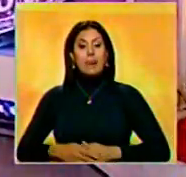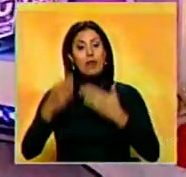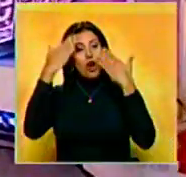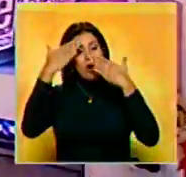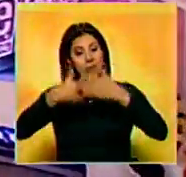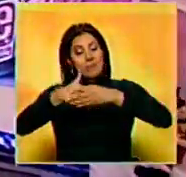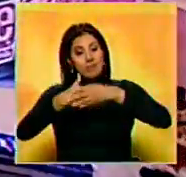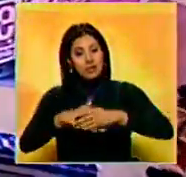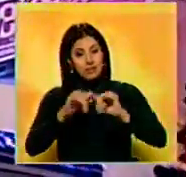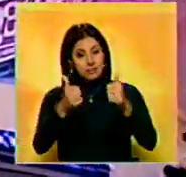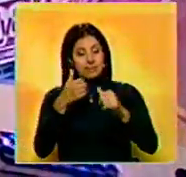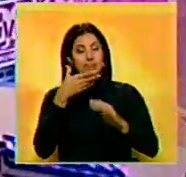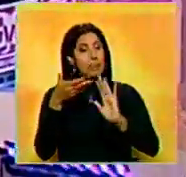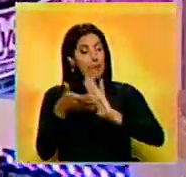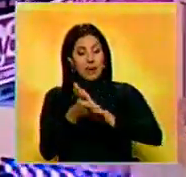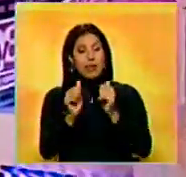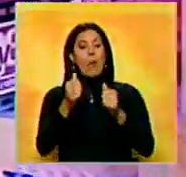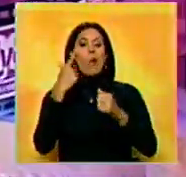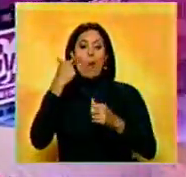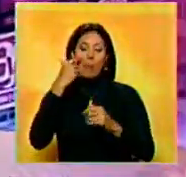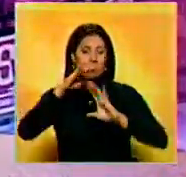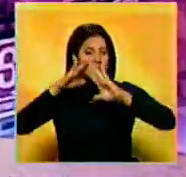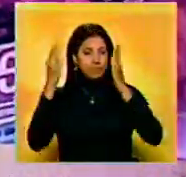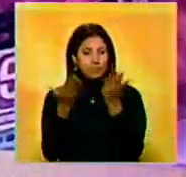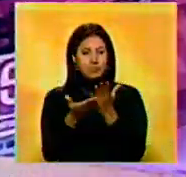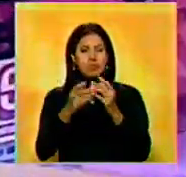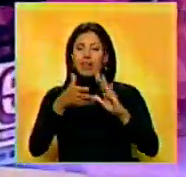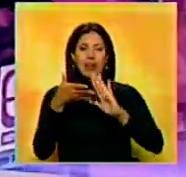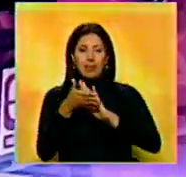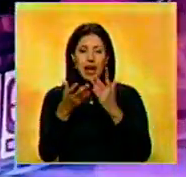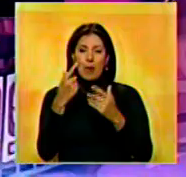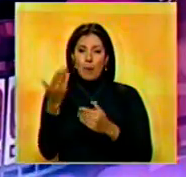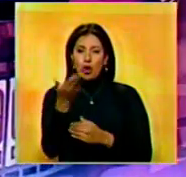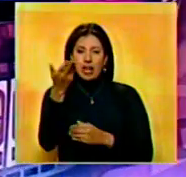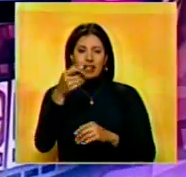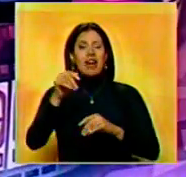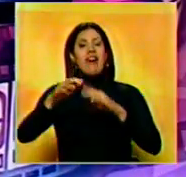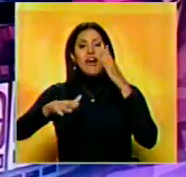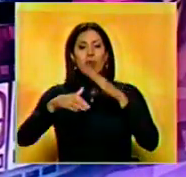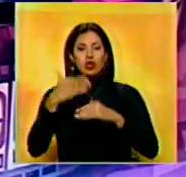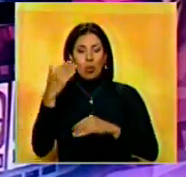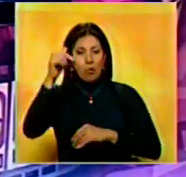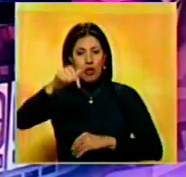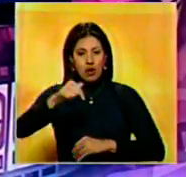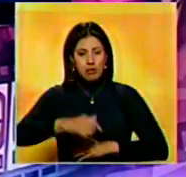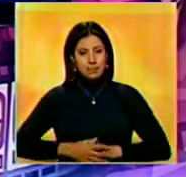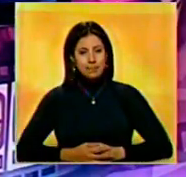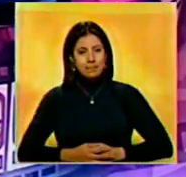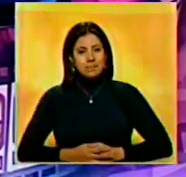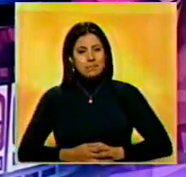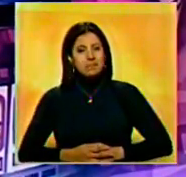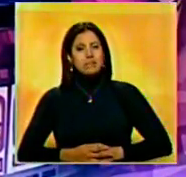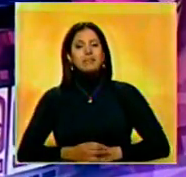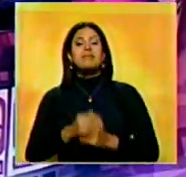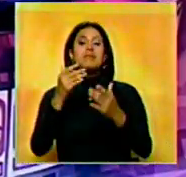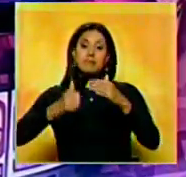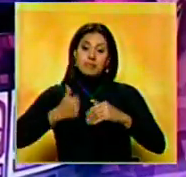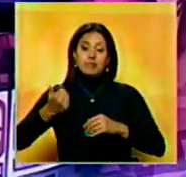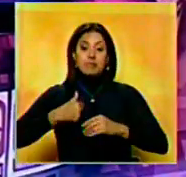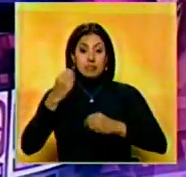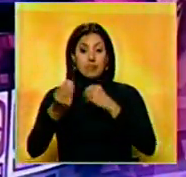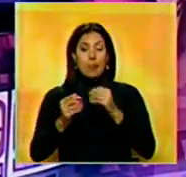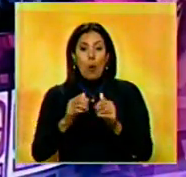Hola, hola, ¿qué tal amigos? Desde ya comenzamos nuestro recorrido por las noticias más relevantes del espectáculo aquí en Estrenos y Estrellas. A propósito